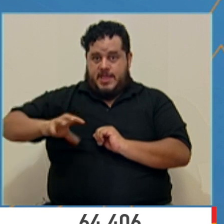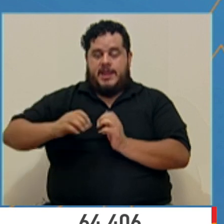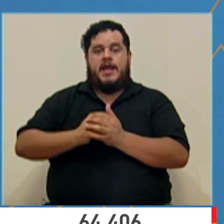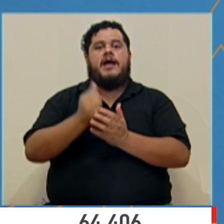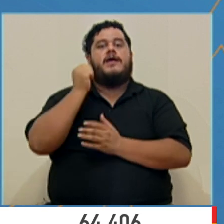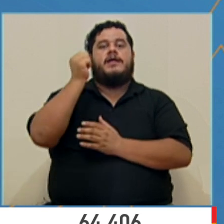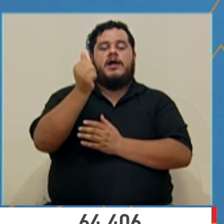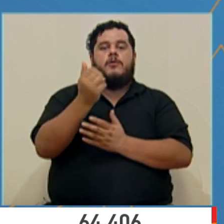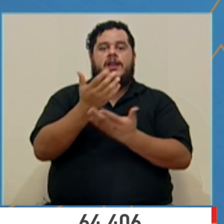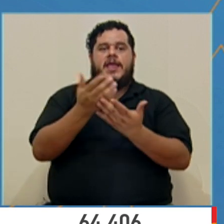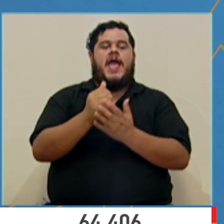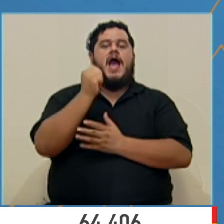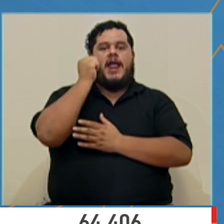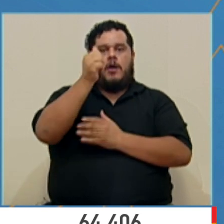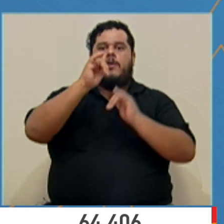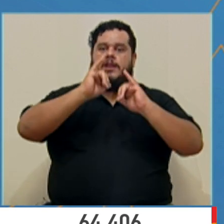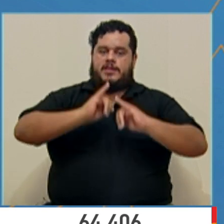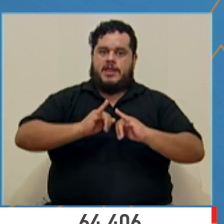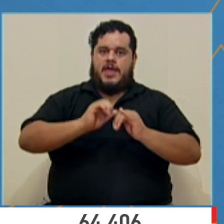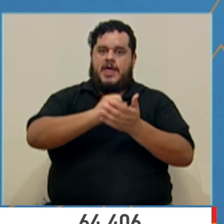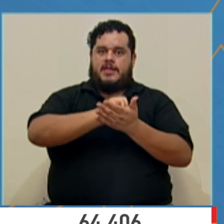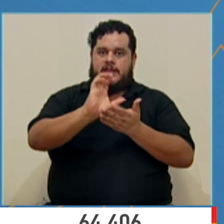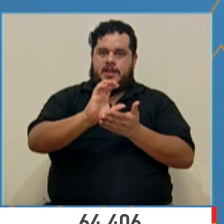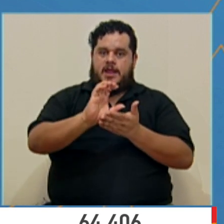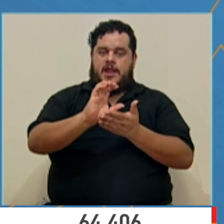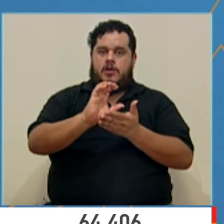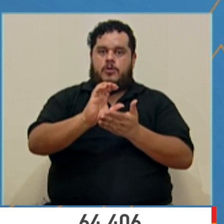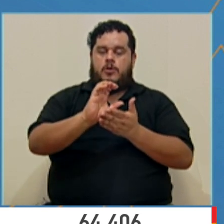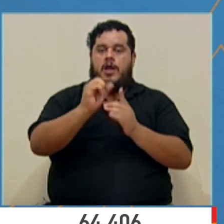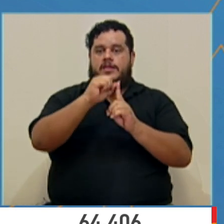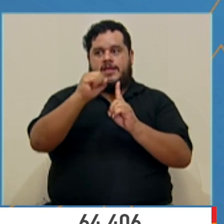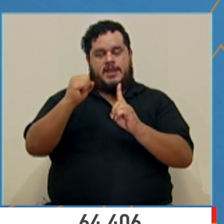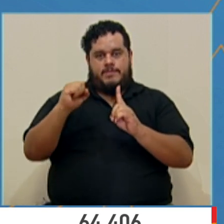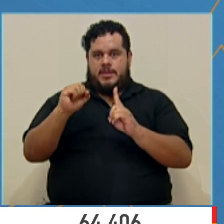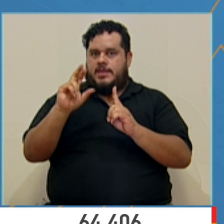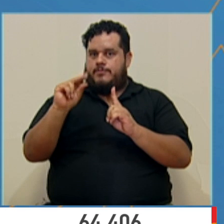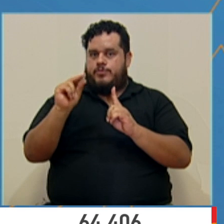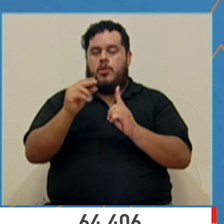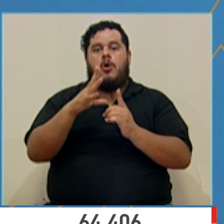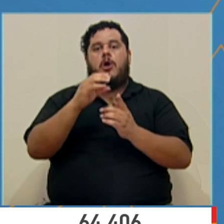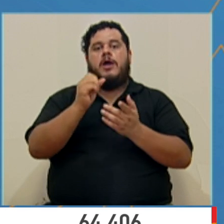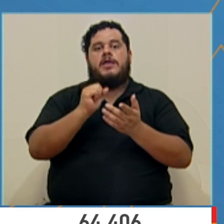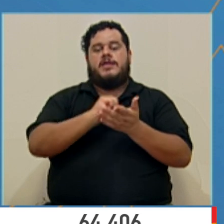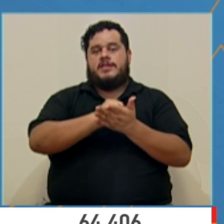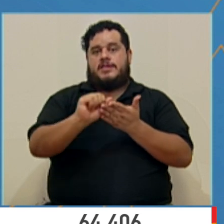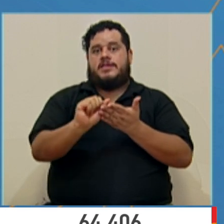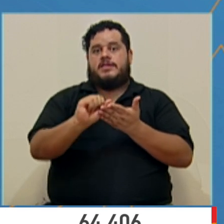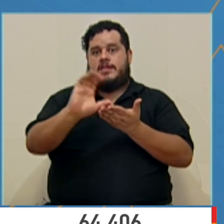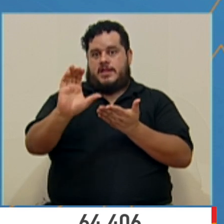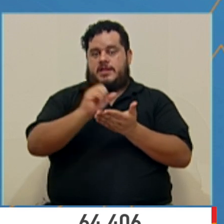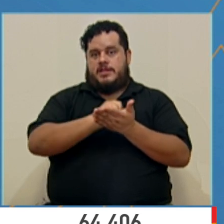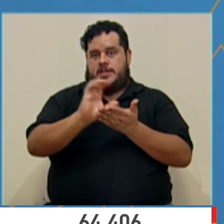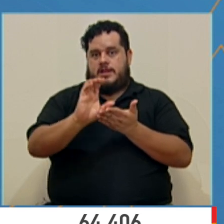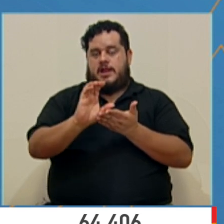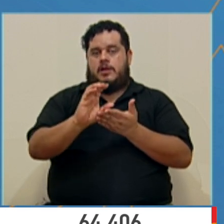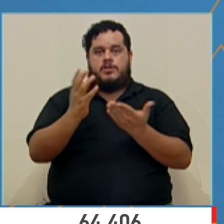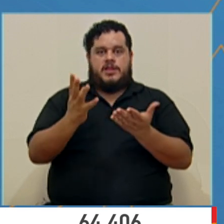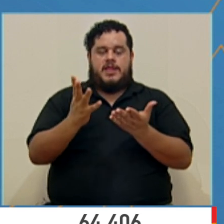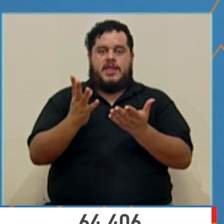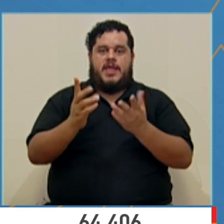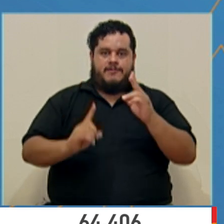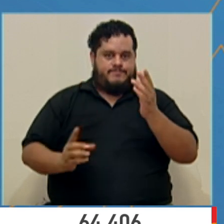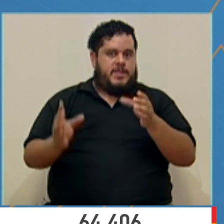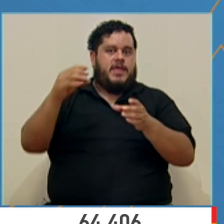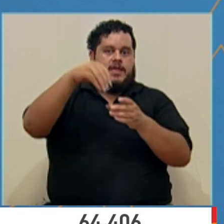salvo el distrito de Sarapiquí, San Carlos y Naranjo, que se incorpora esta semana a la lista de cantones en